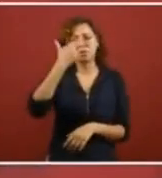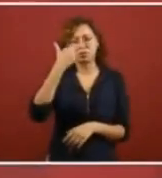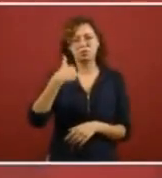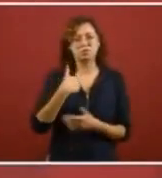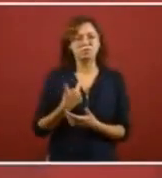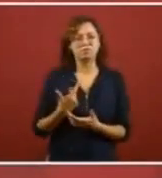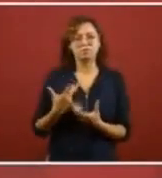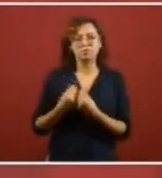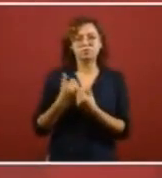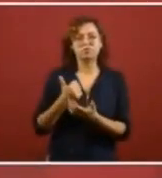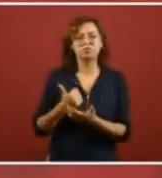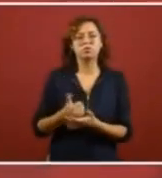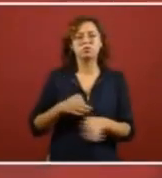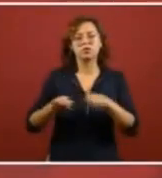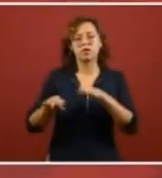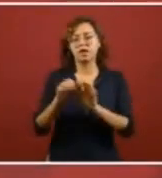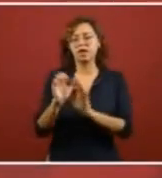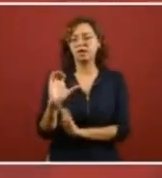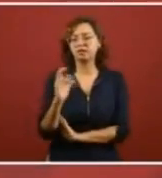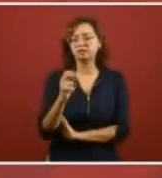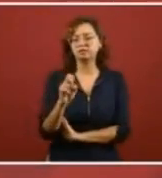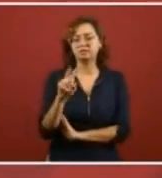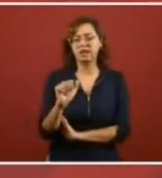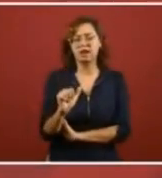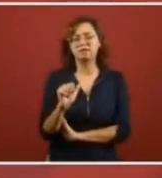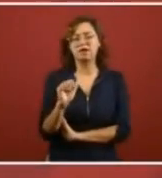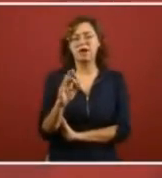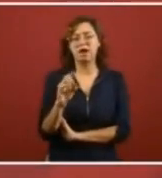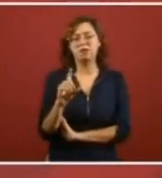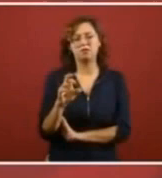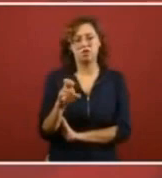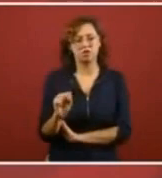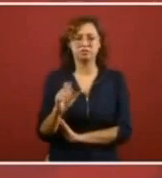Flores, el finado Chava Flores,